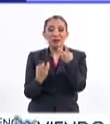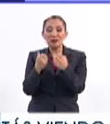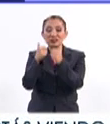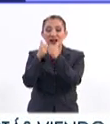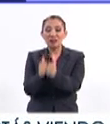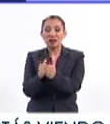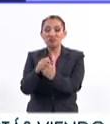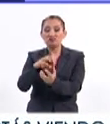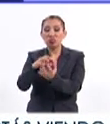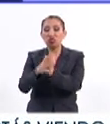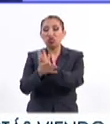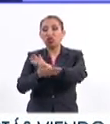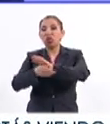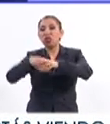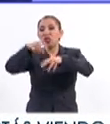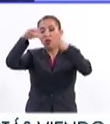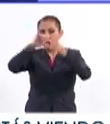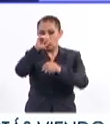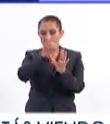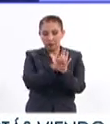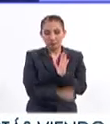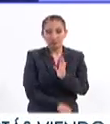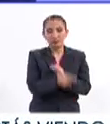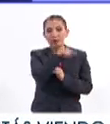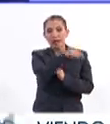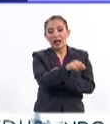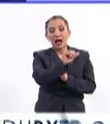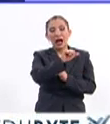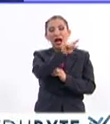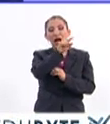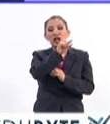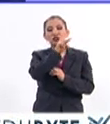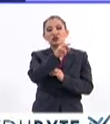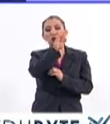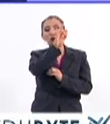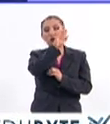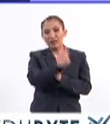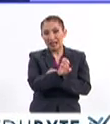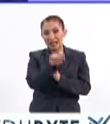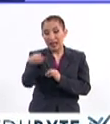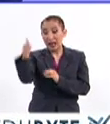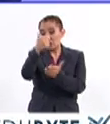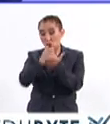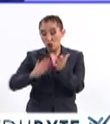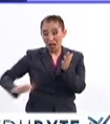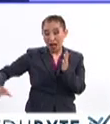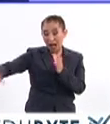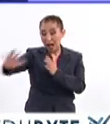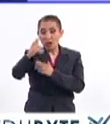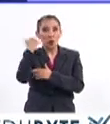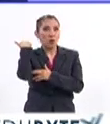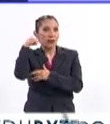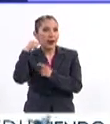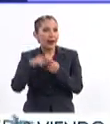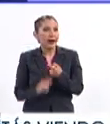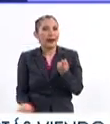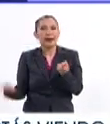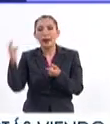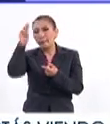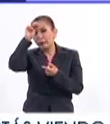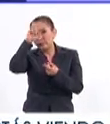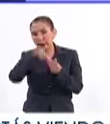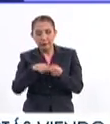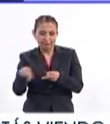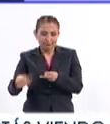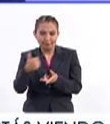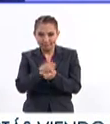y que se emiten a la atmósfera. Te pongo otro ejemplo, el caso del azufre. También en las grandes urbes, estamos hablando de Guadalajara, Guadalajara,